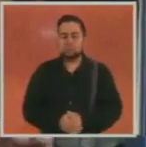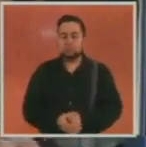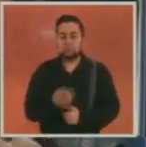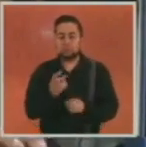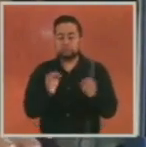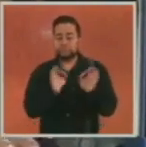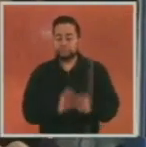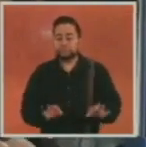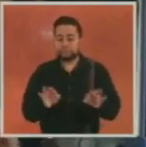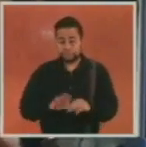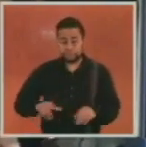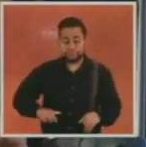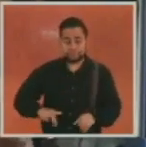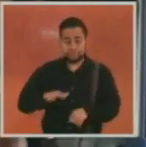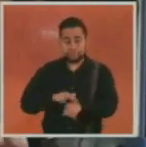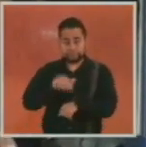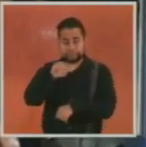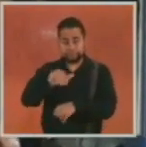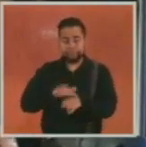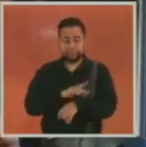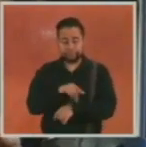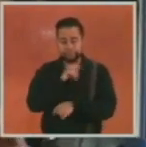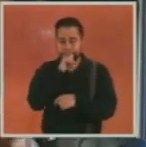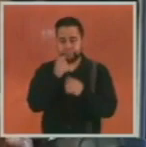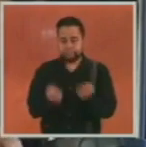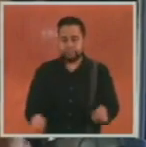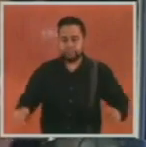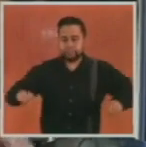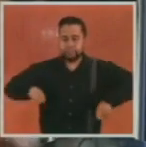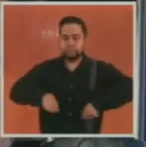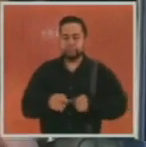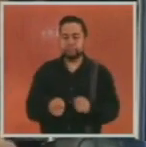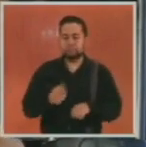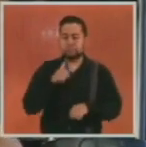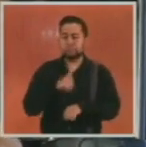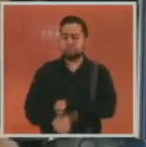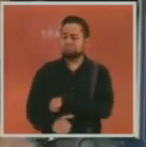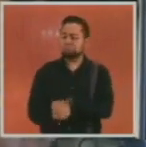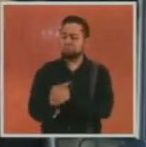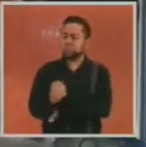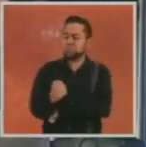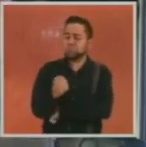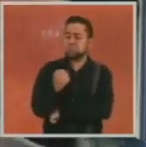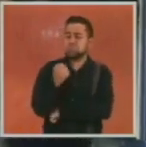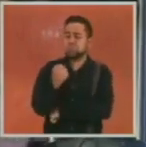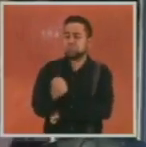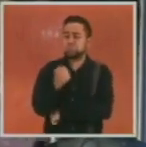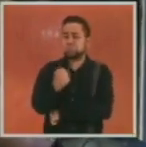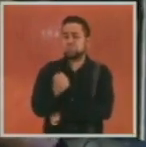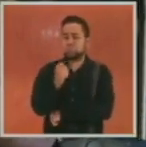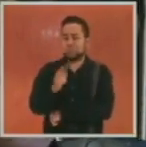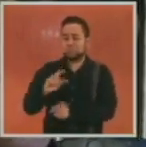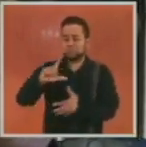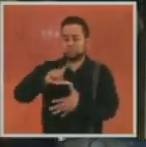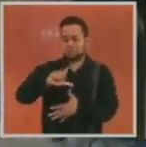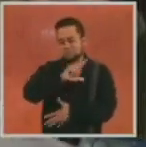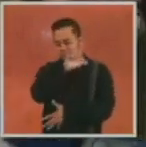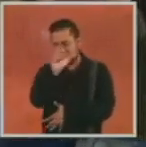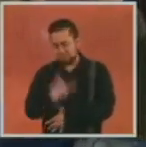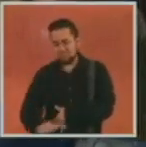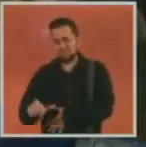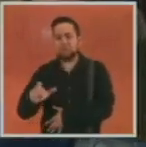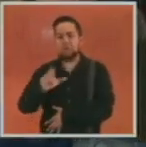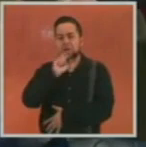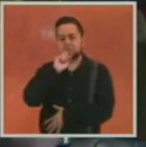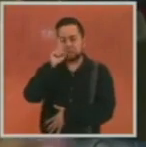importante señor gobernador porque la guelaguetza es el referente número uno en todo latinoamérica y